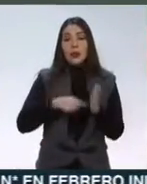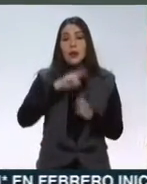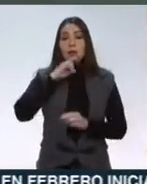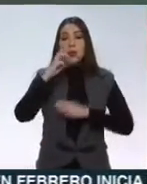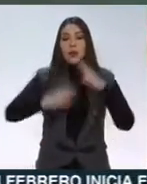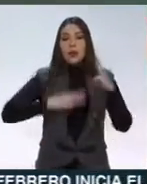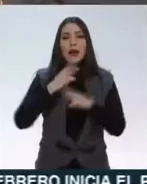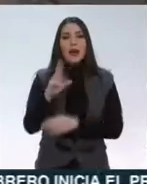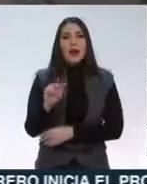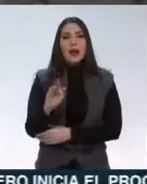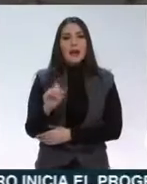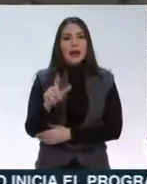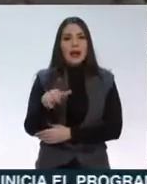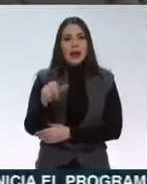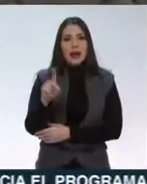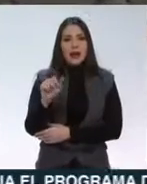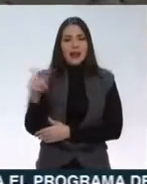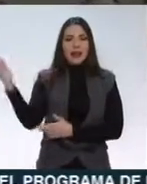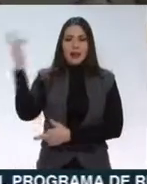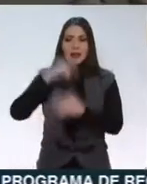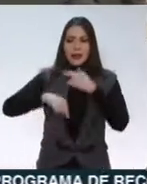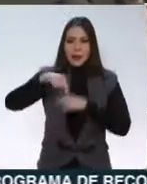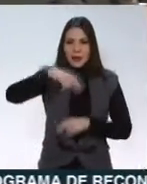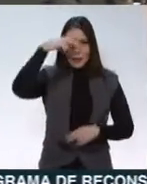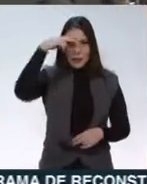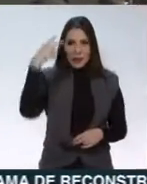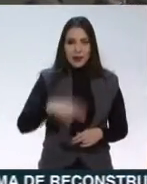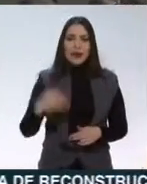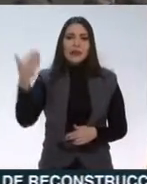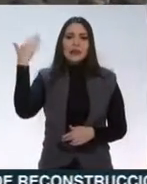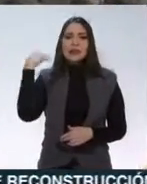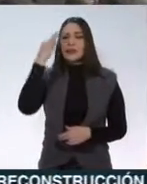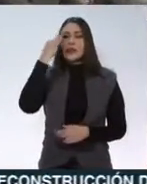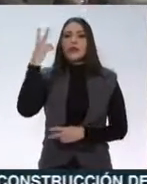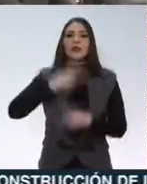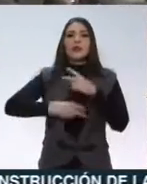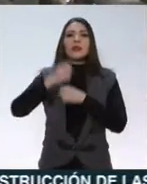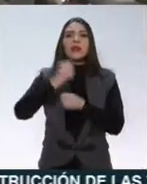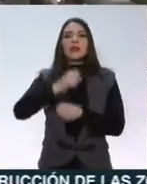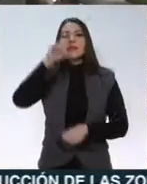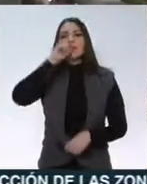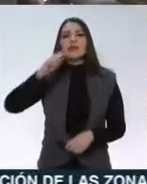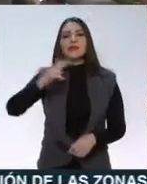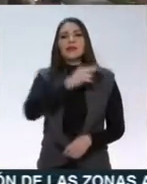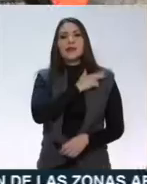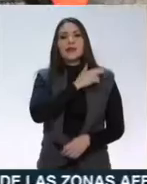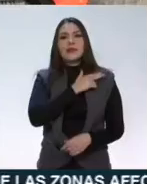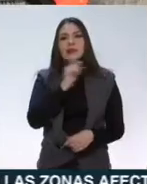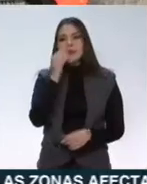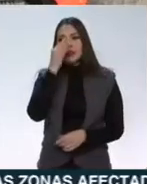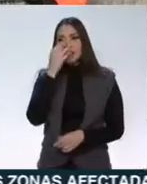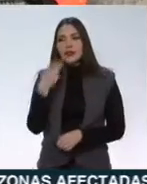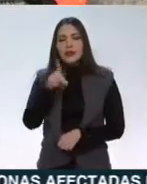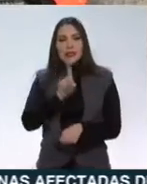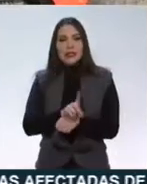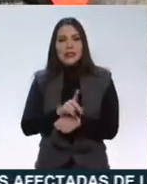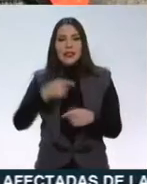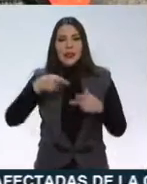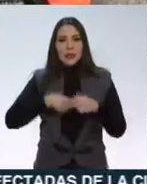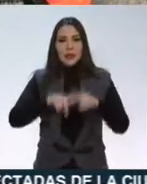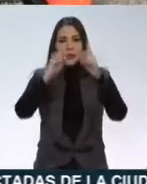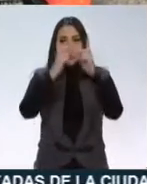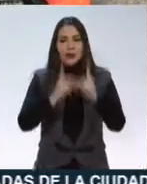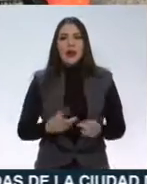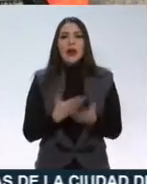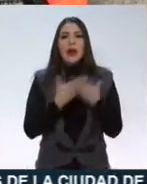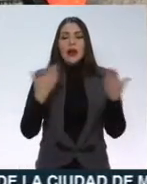tierras mexicanas luego de que el año pasado se lesionara a unos días antes de comenzar la justa. El director del torneo, Raúl Zurutuza, aseguró que las